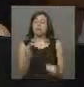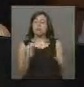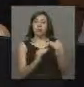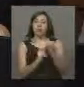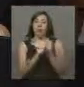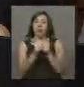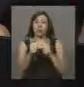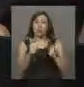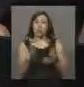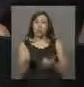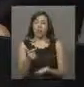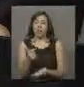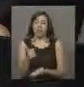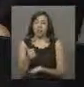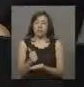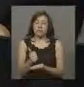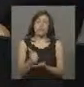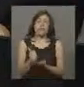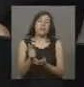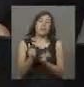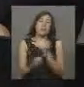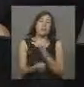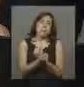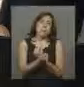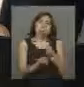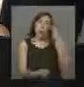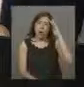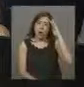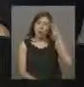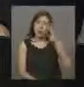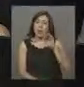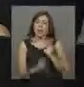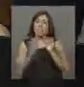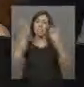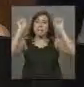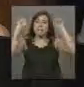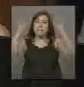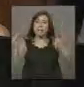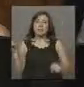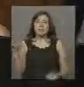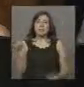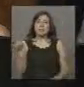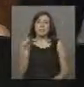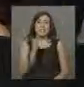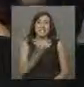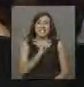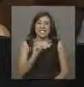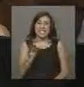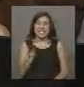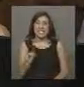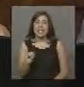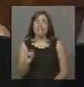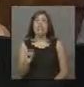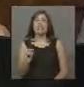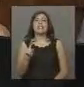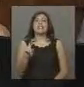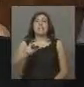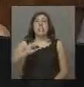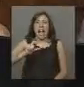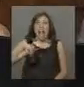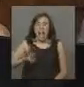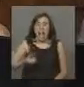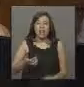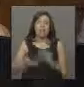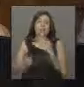locales, en la policía, en el Ministerio Público, en el Servicio de Impuestos Internos, gobernadores, aduanas, SAC y, por